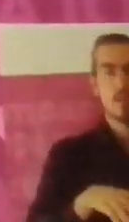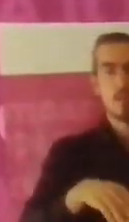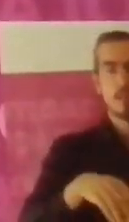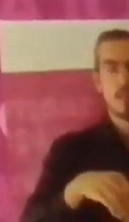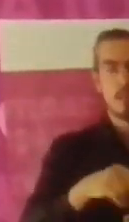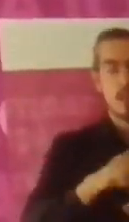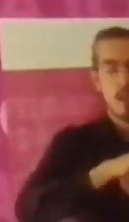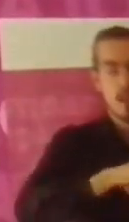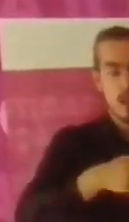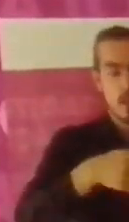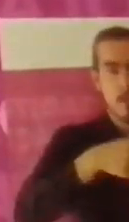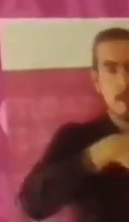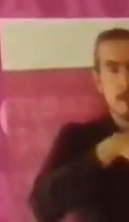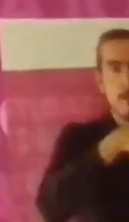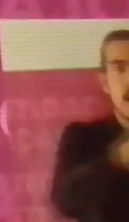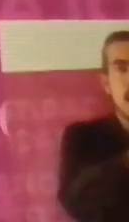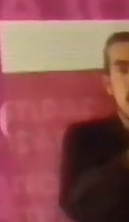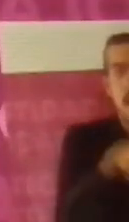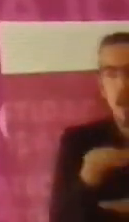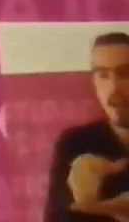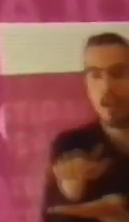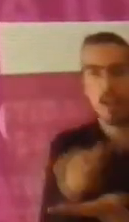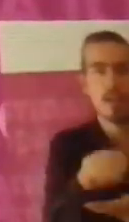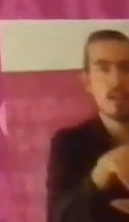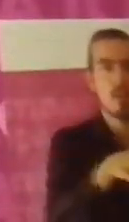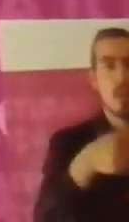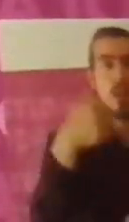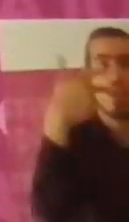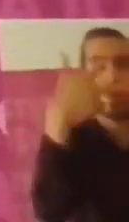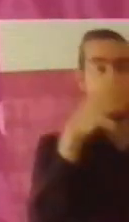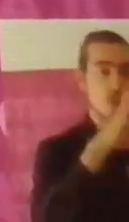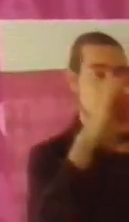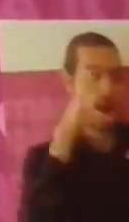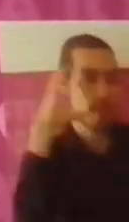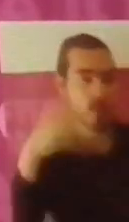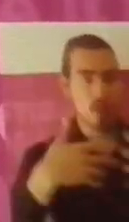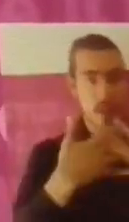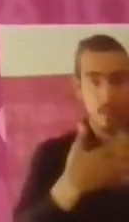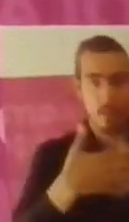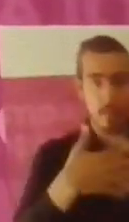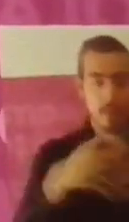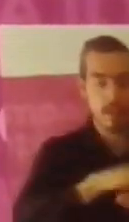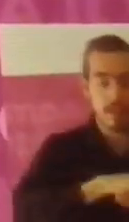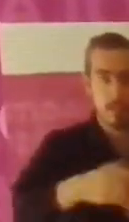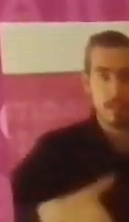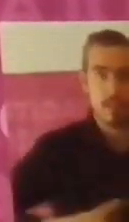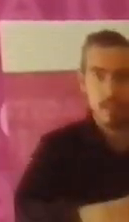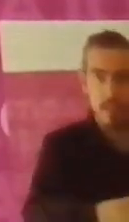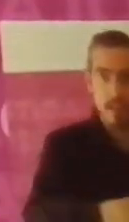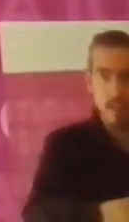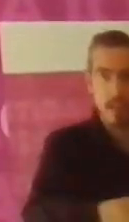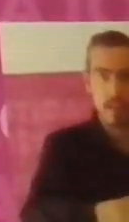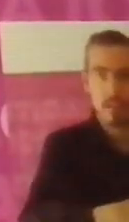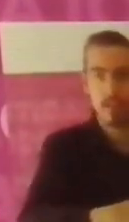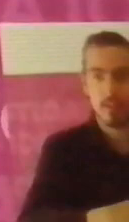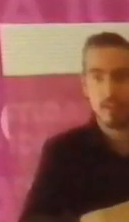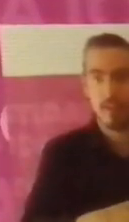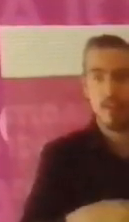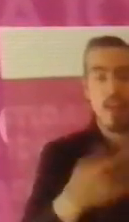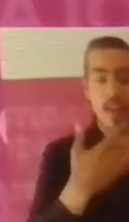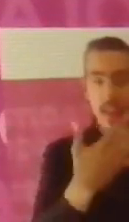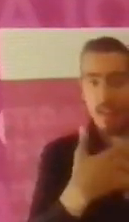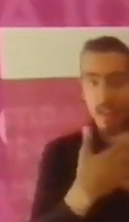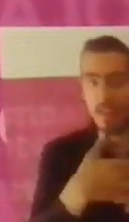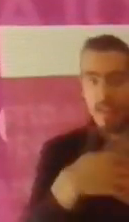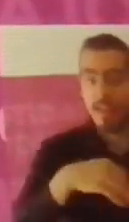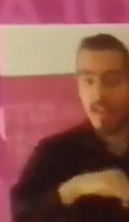8 barredoras que estarán trabajando de domingo a viernes con horario nocturno. Esto para abatir